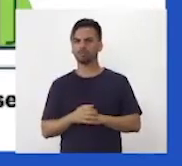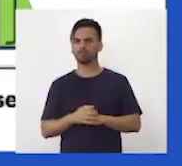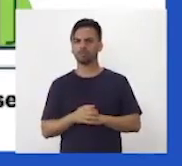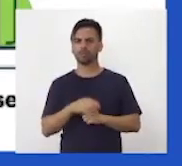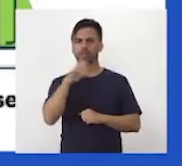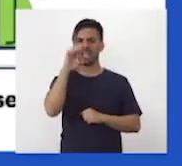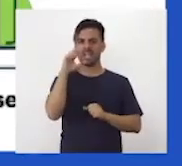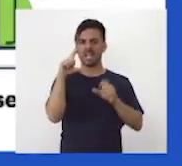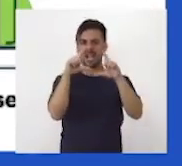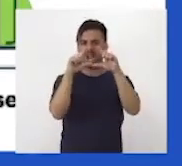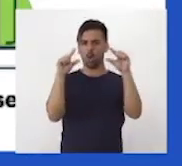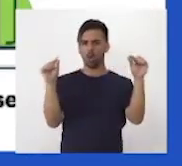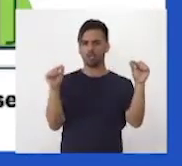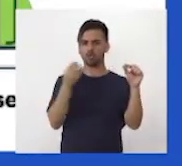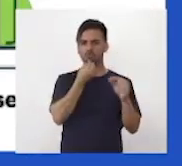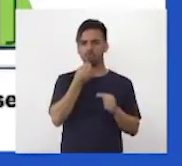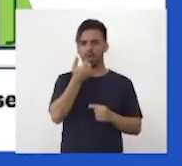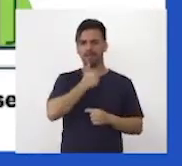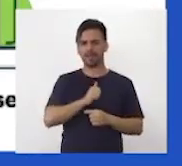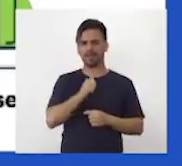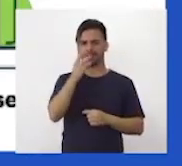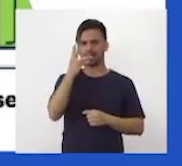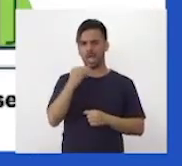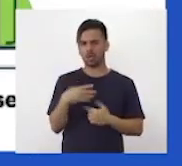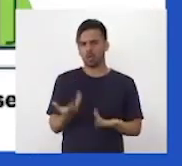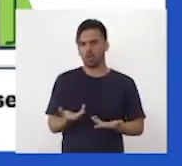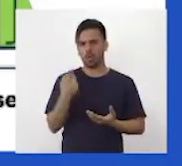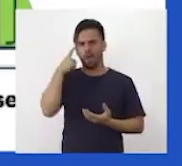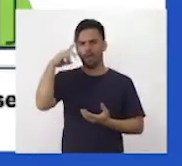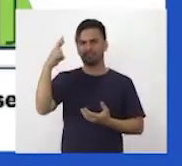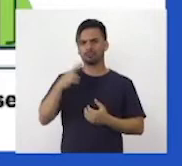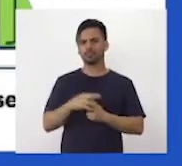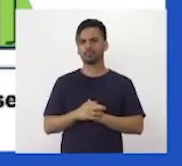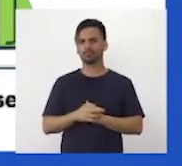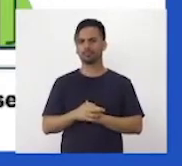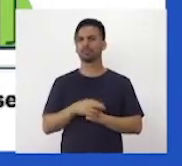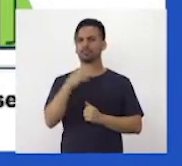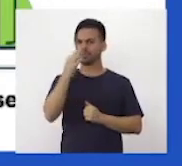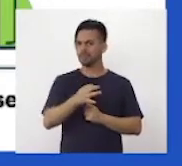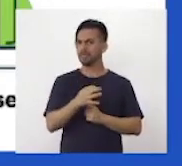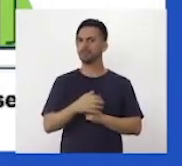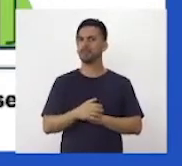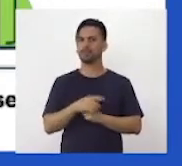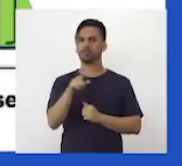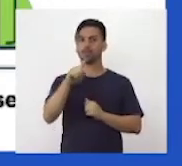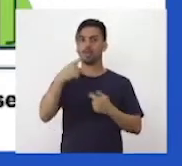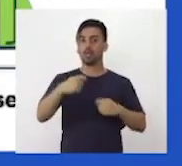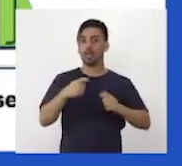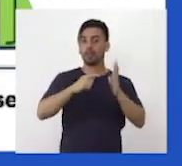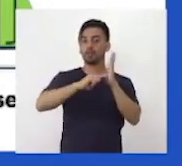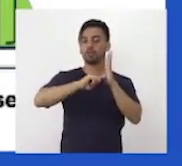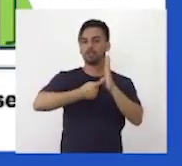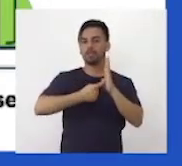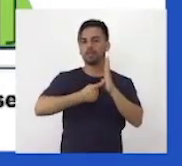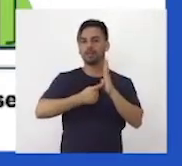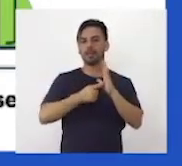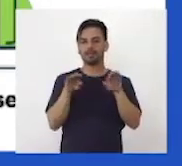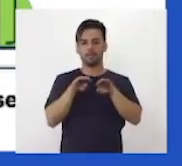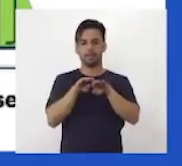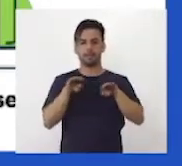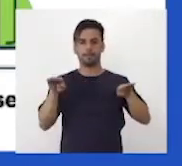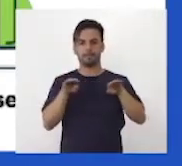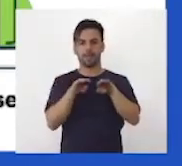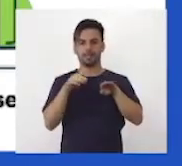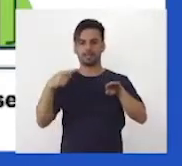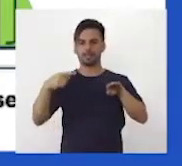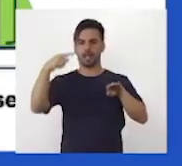calcula? ¿Cuál es la ecuación que permite su cálculo? Sí, esa misma. Cuando multiplicas la base